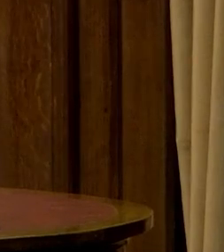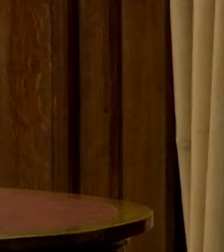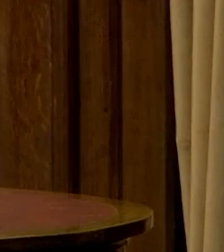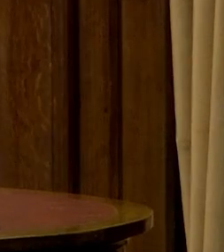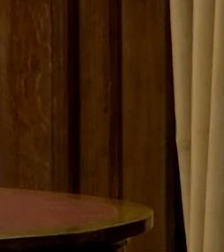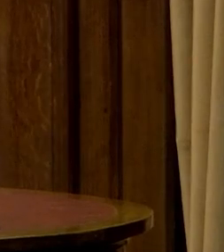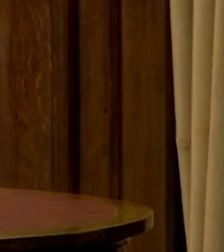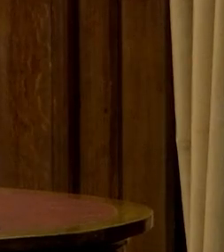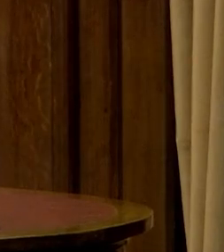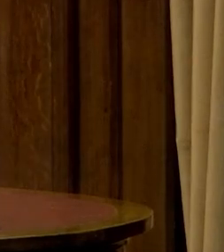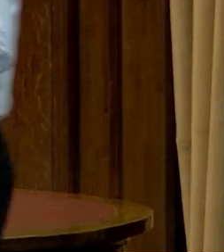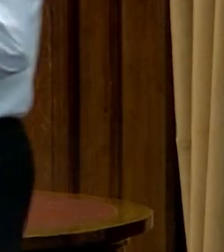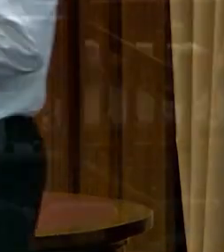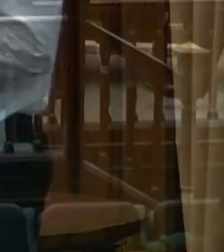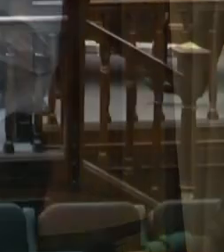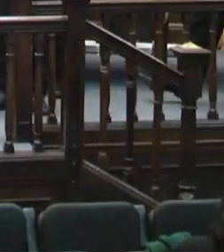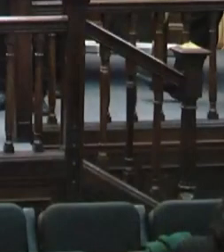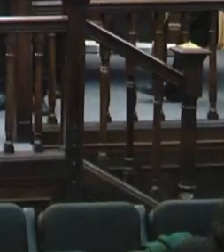gracias, Mariano.